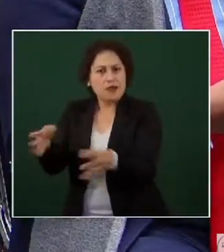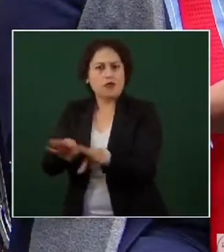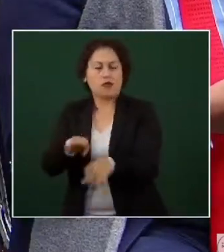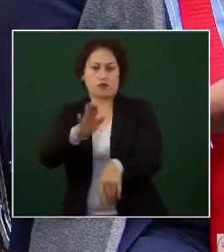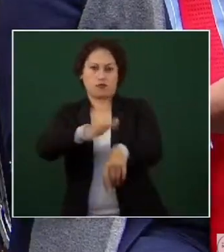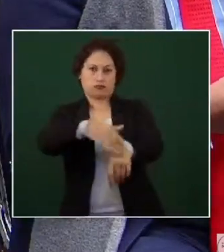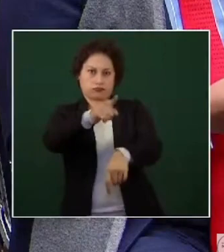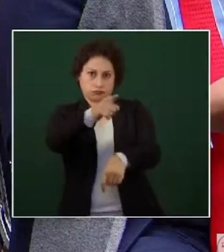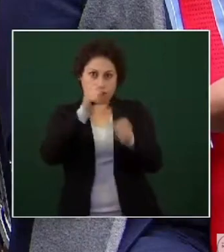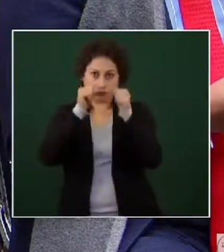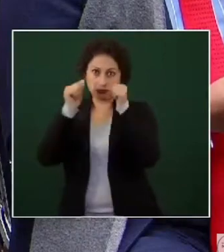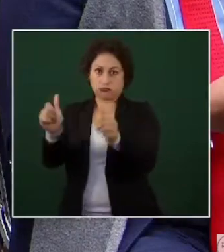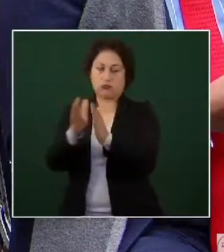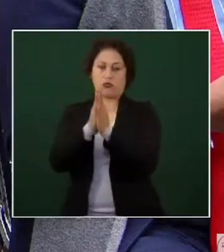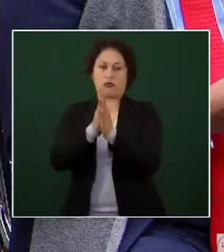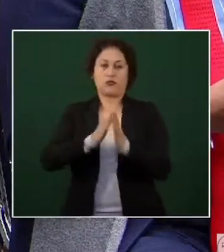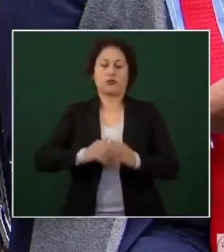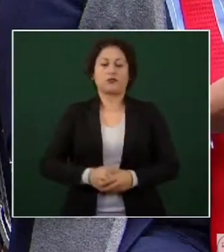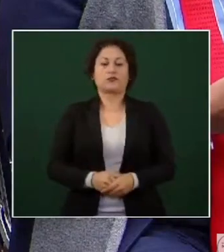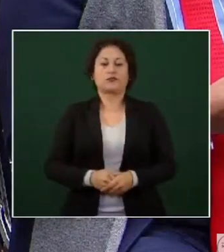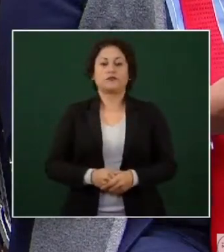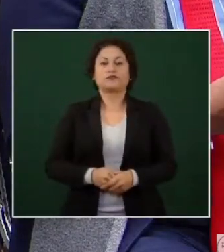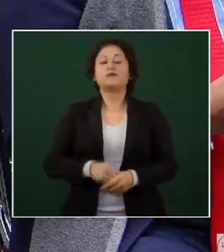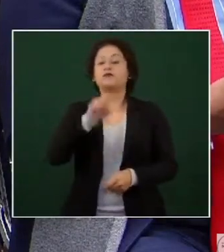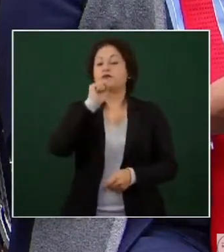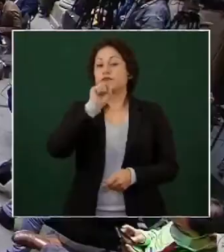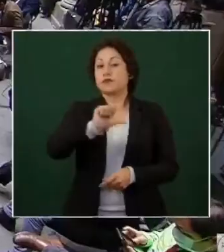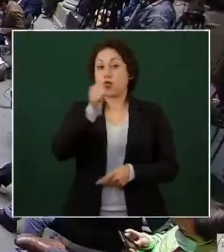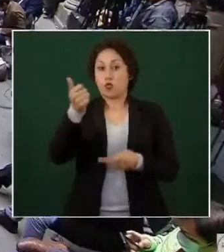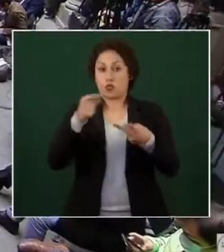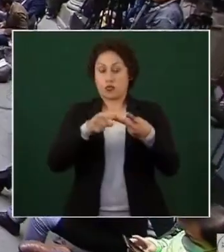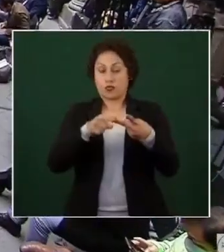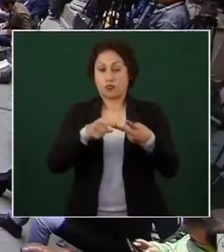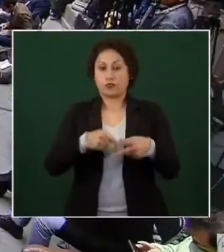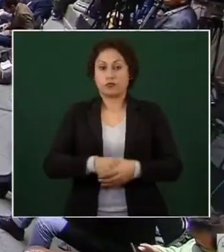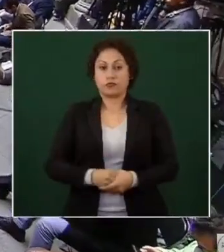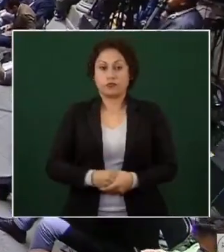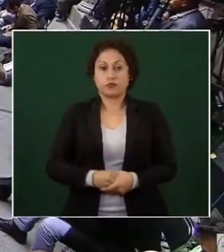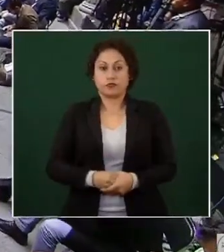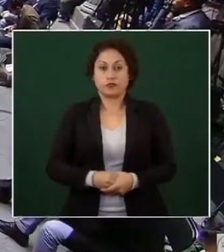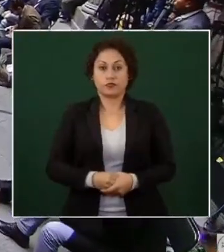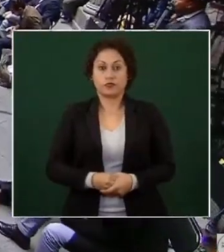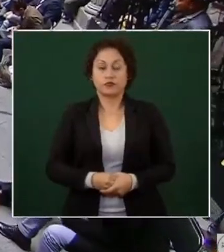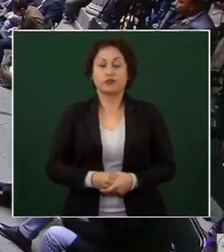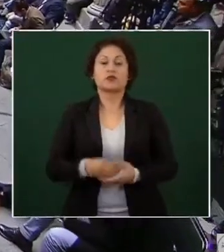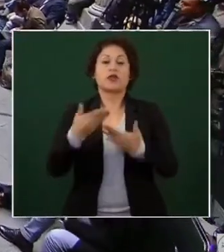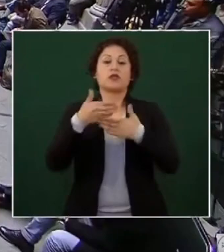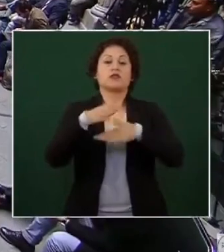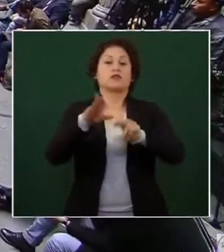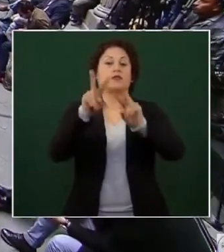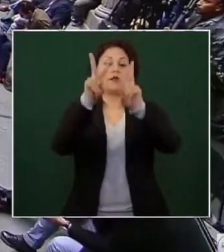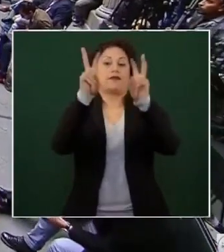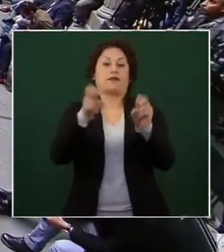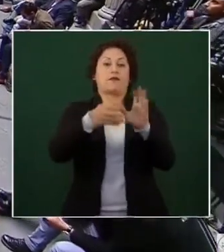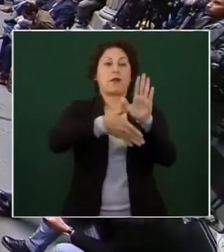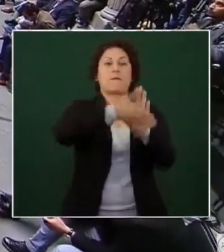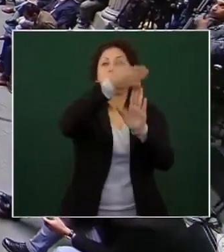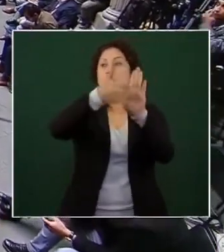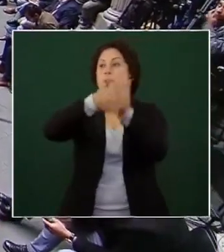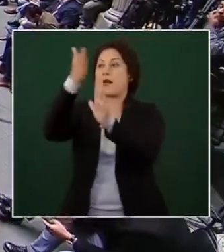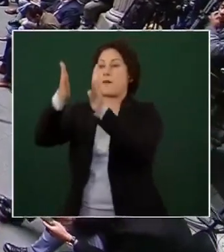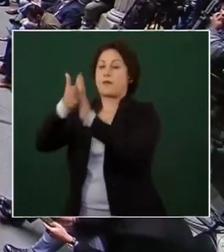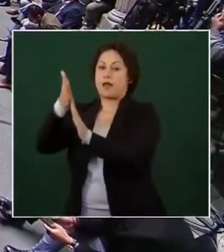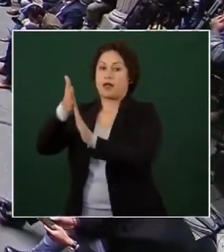intervención. Le comento también que en esto de las construcciones, las familias de